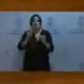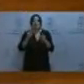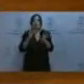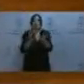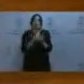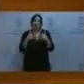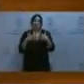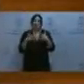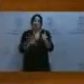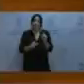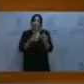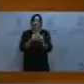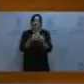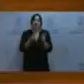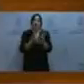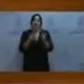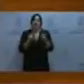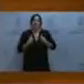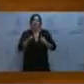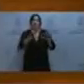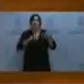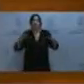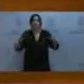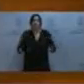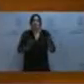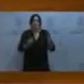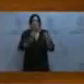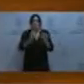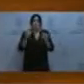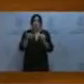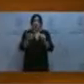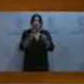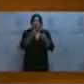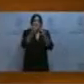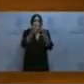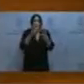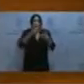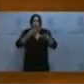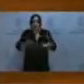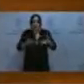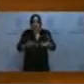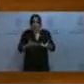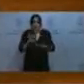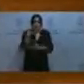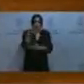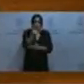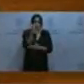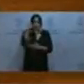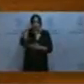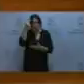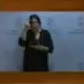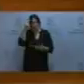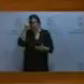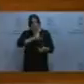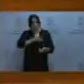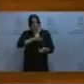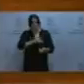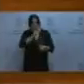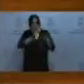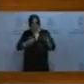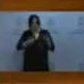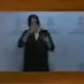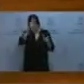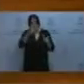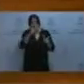la calidad de vida de estas personas, mediante una información actualizada, un apoyo emocional tanto a personas afectadas como a